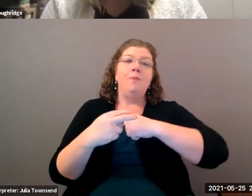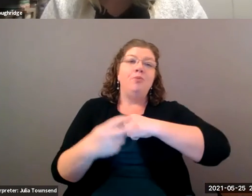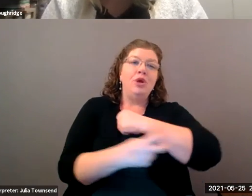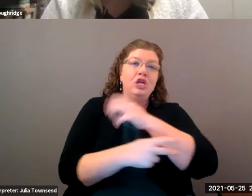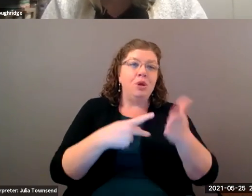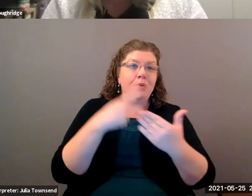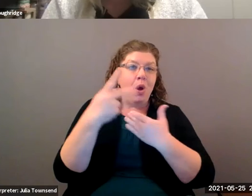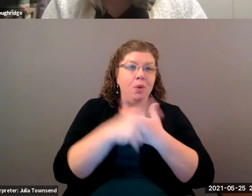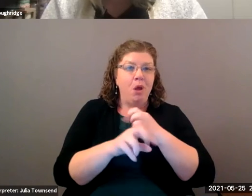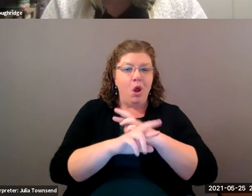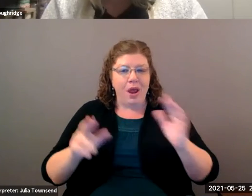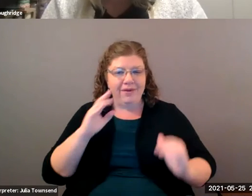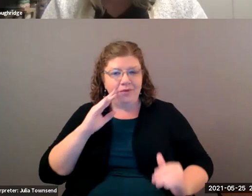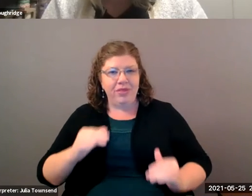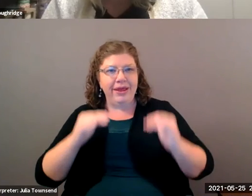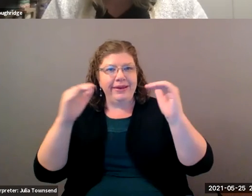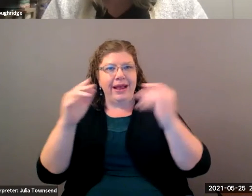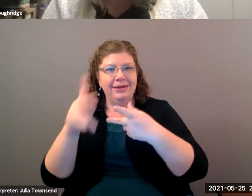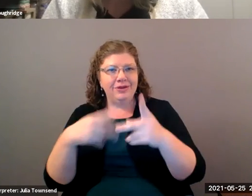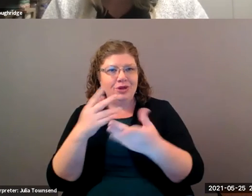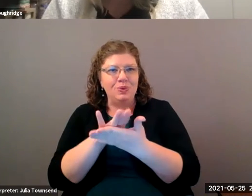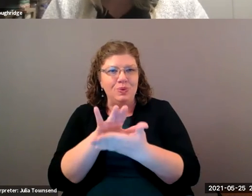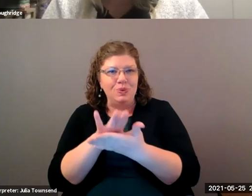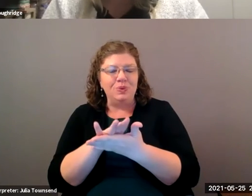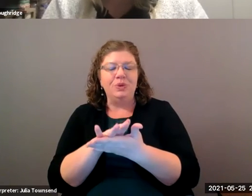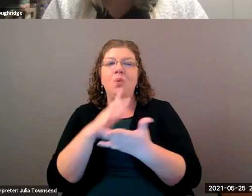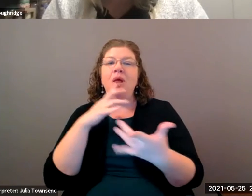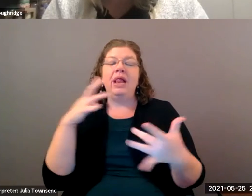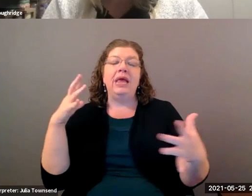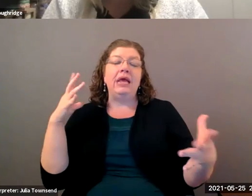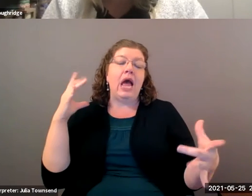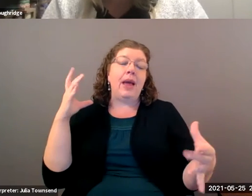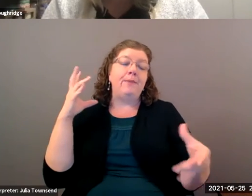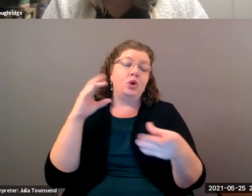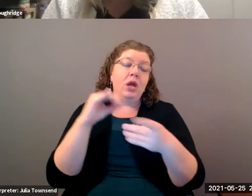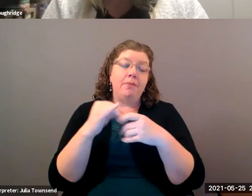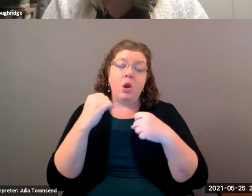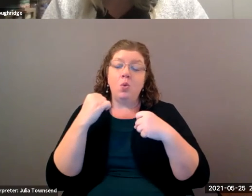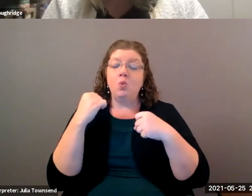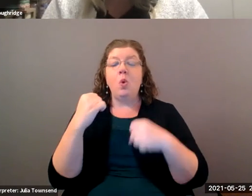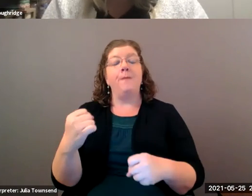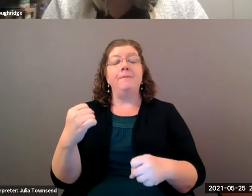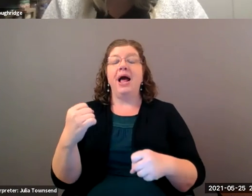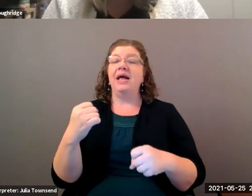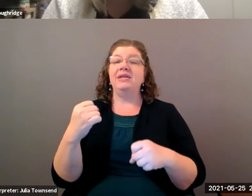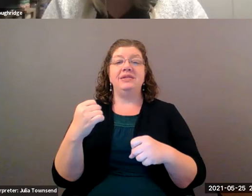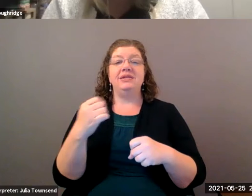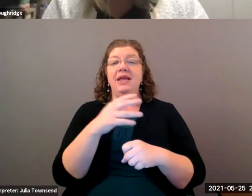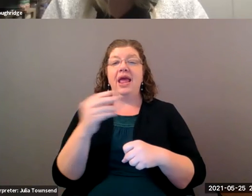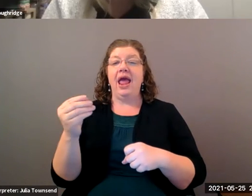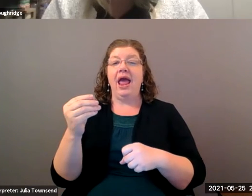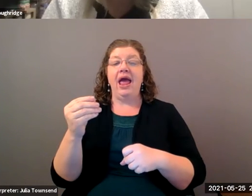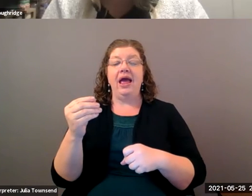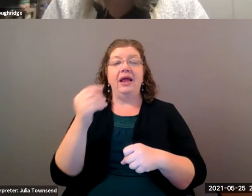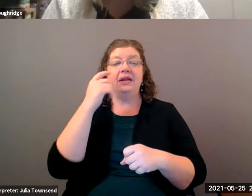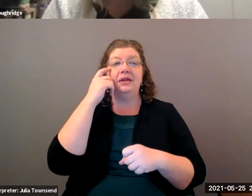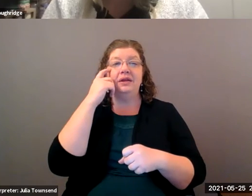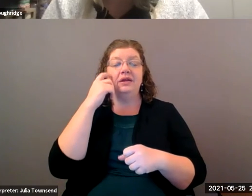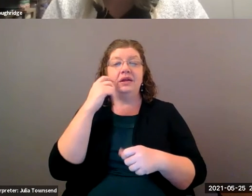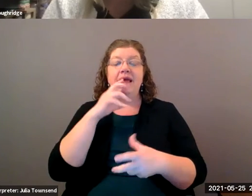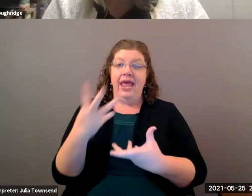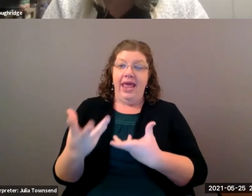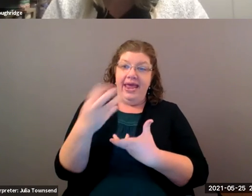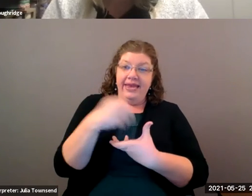secundaria, preparatoria, todos los estudiantes del distrito. Entonces, va a ser un programa